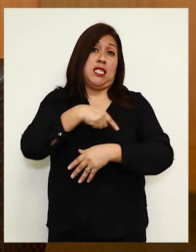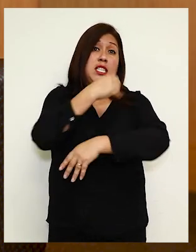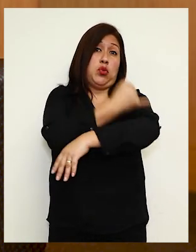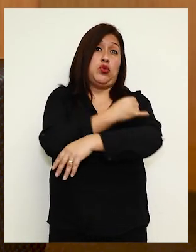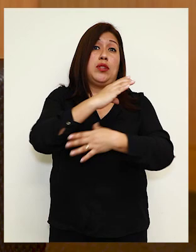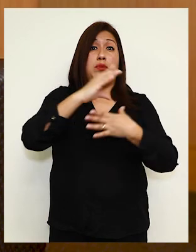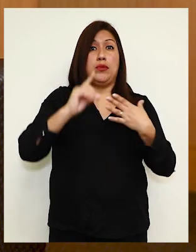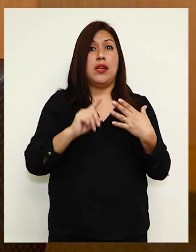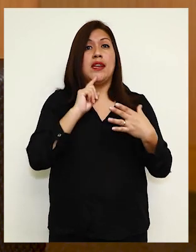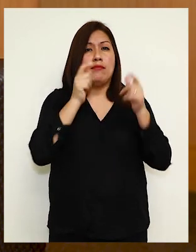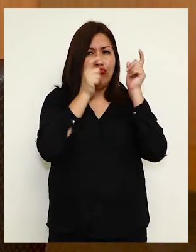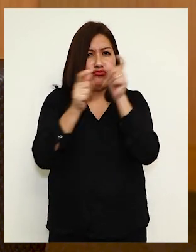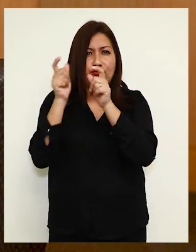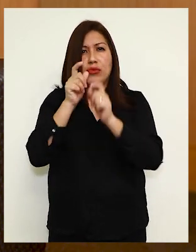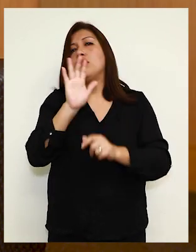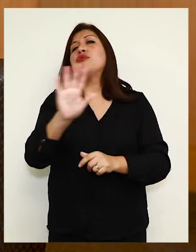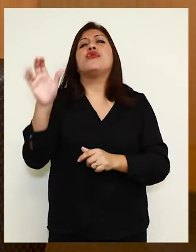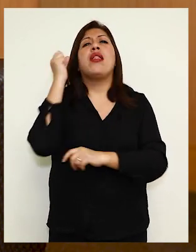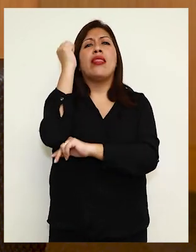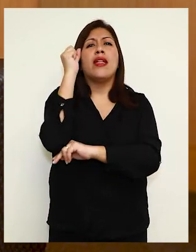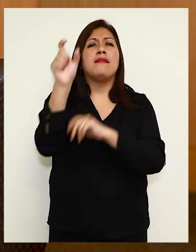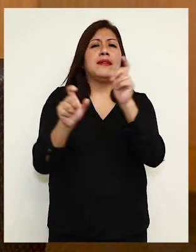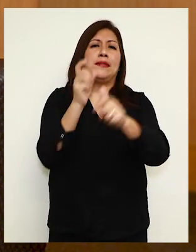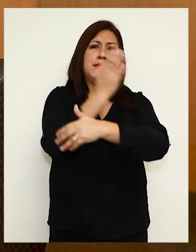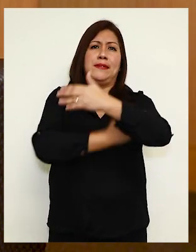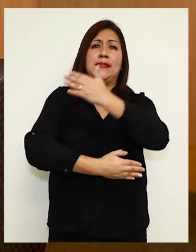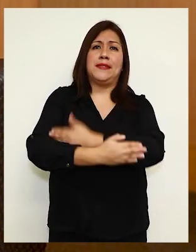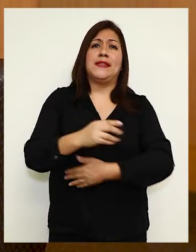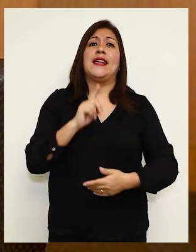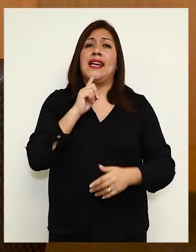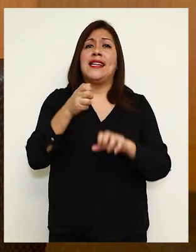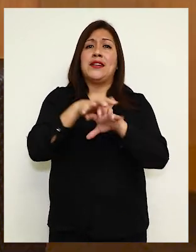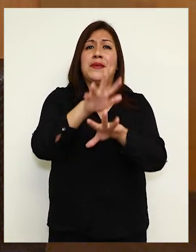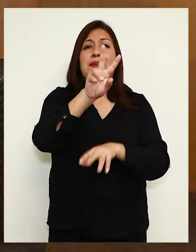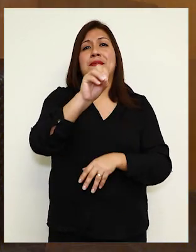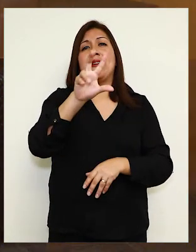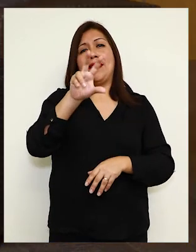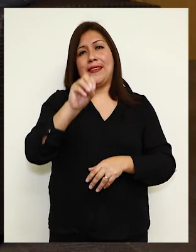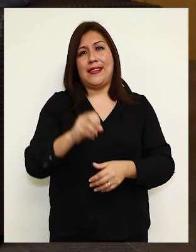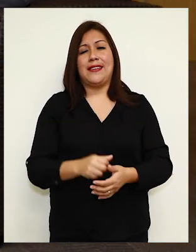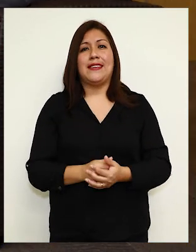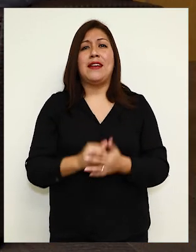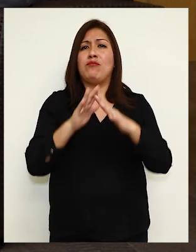discapacidad. Esto es Inclusión 2030. Muchas gracias por su atención. Permiso.